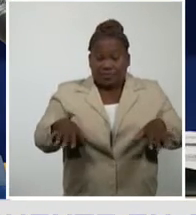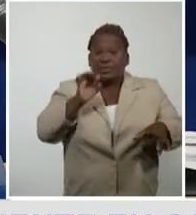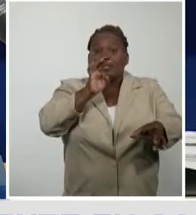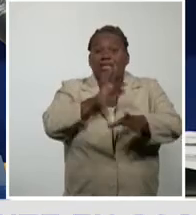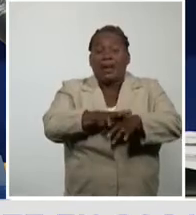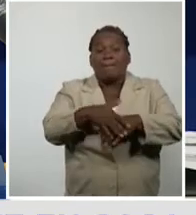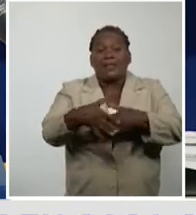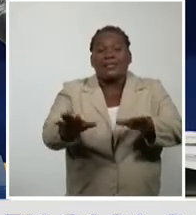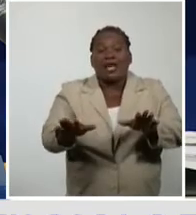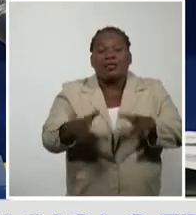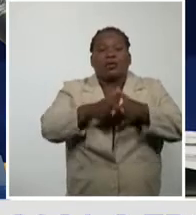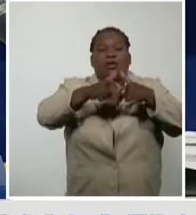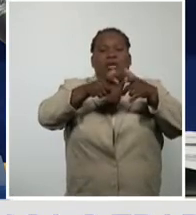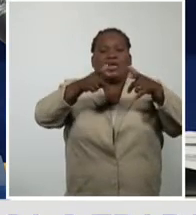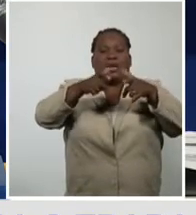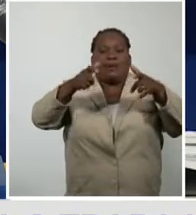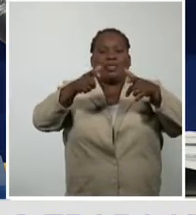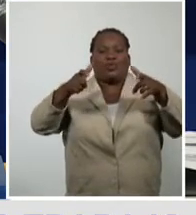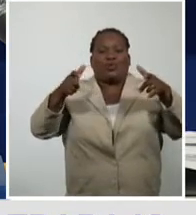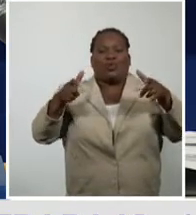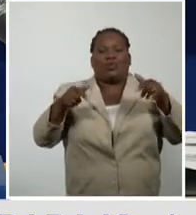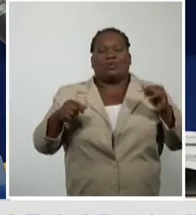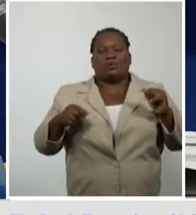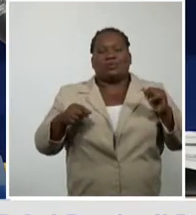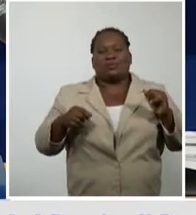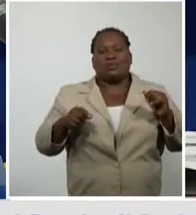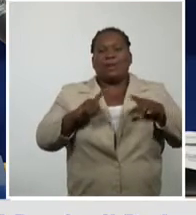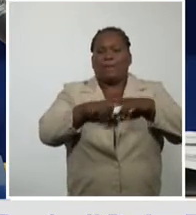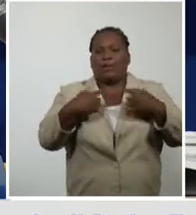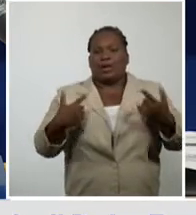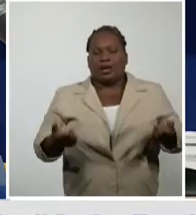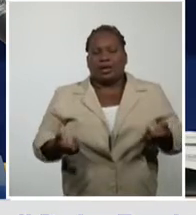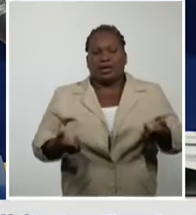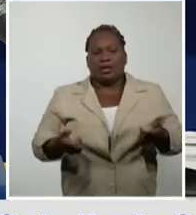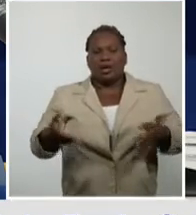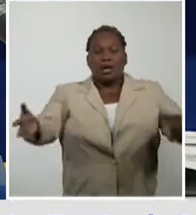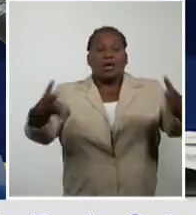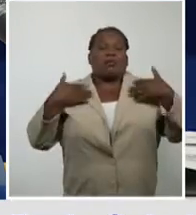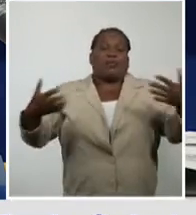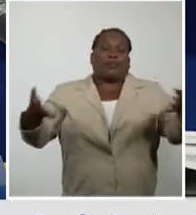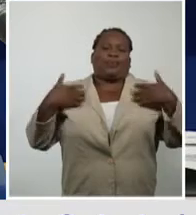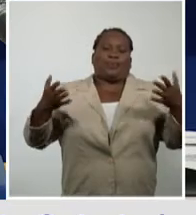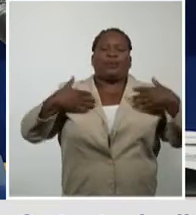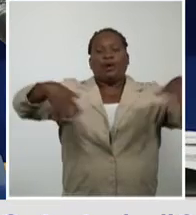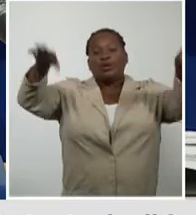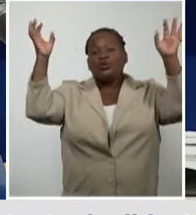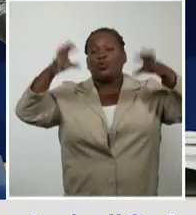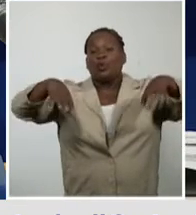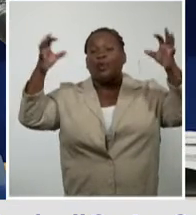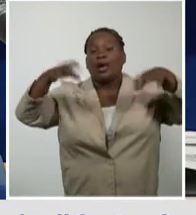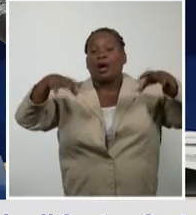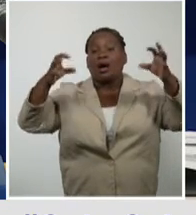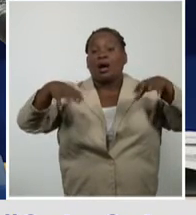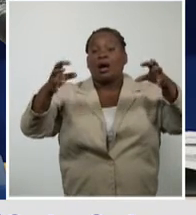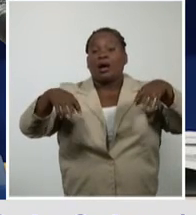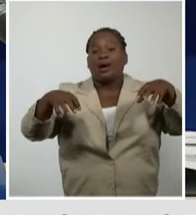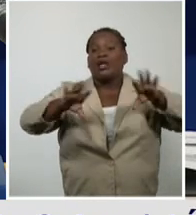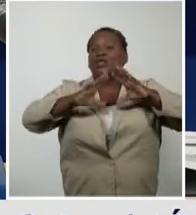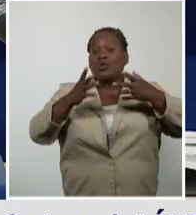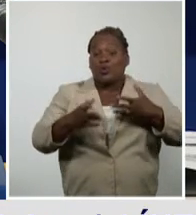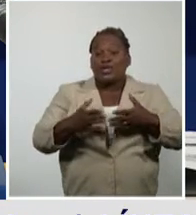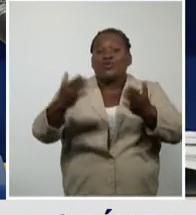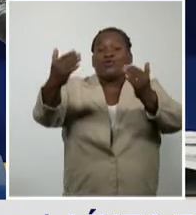su incremento estacional. Razones: calor, lluvia, que todo eso va